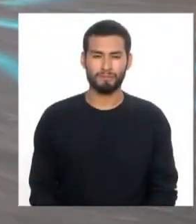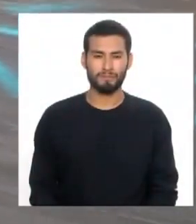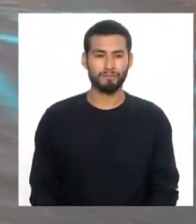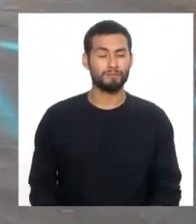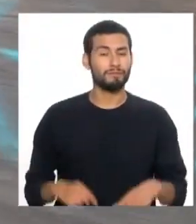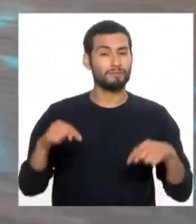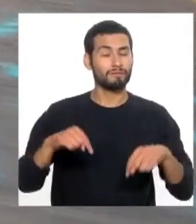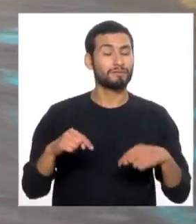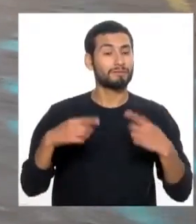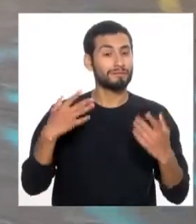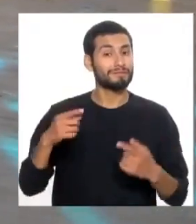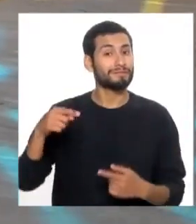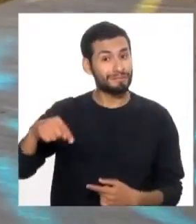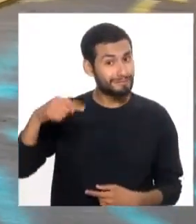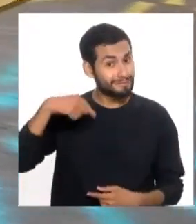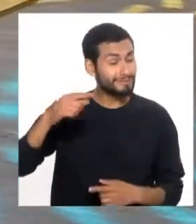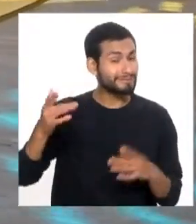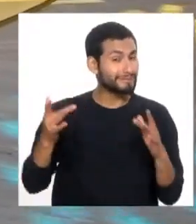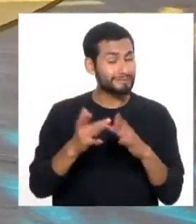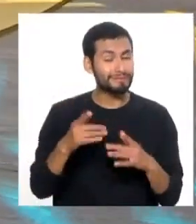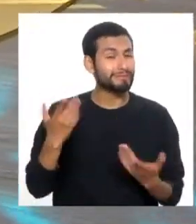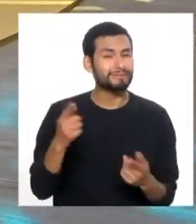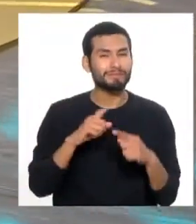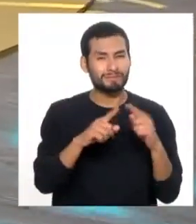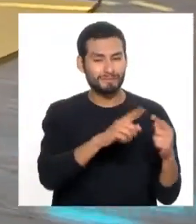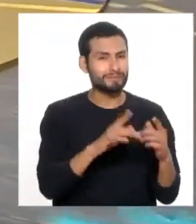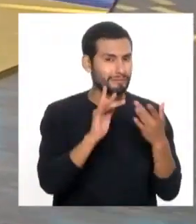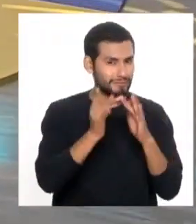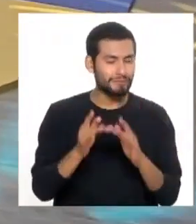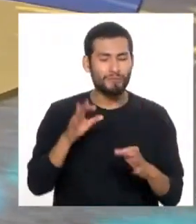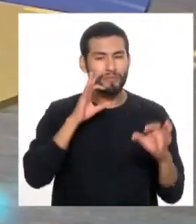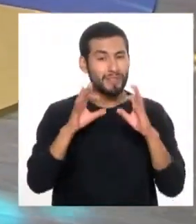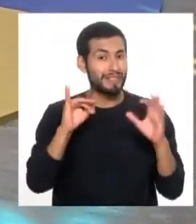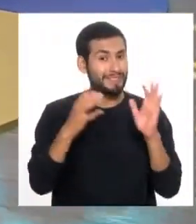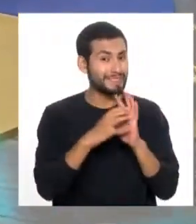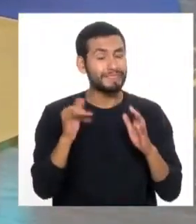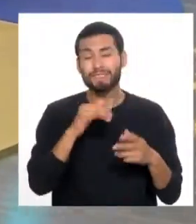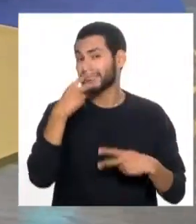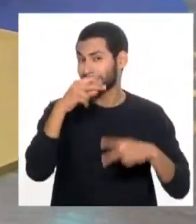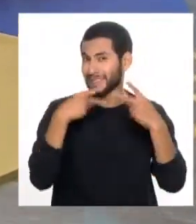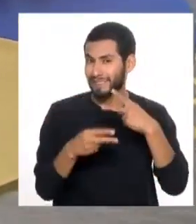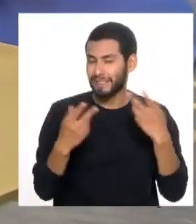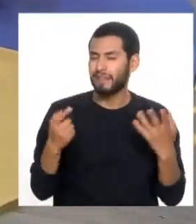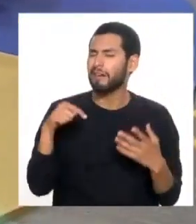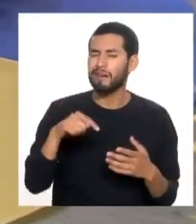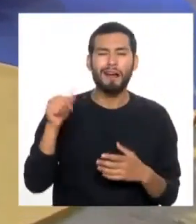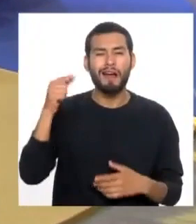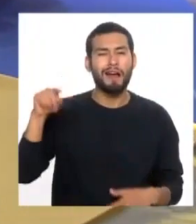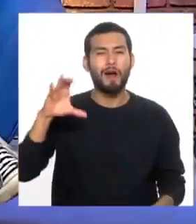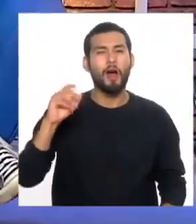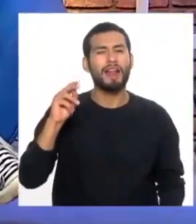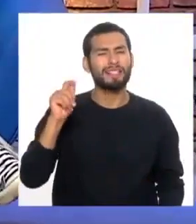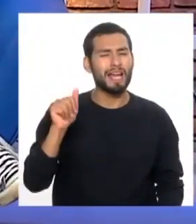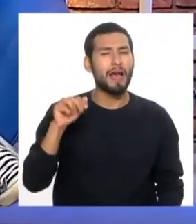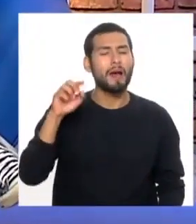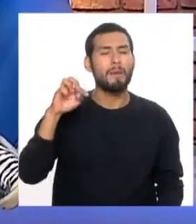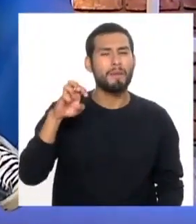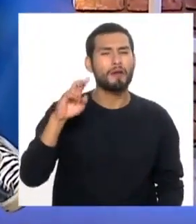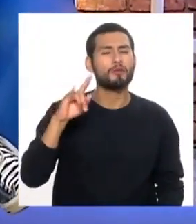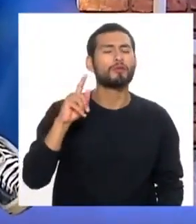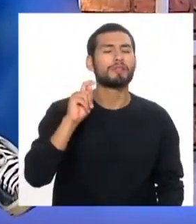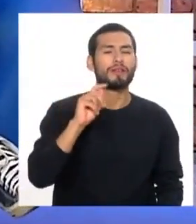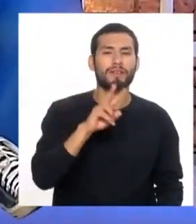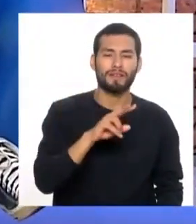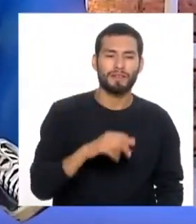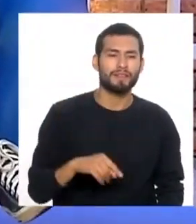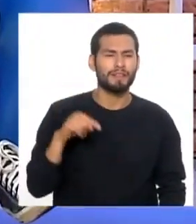Ya estamos de regreso y ya sabes que te conectas con nosotros en redes sociales, en Facebook, en Instagram y también en TikTok como @ConectaPerúTV. Y uno de